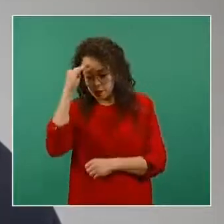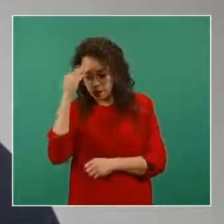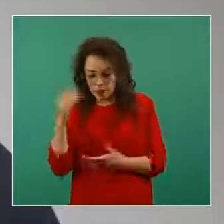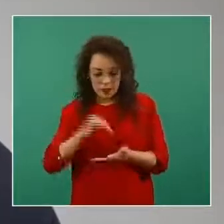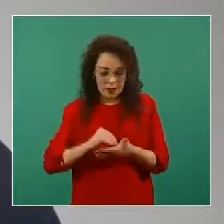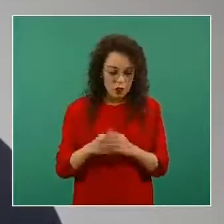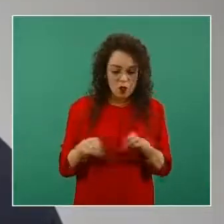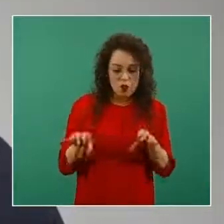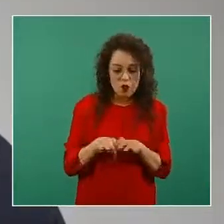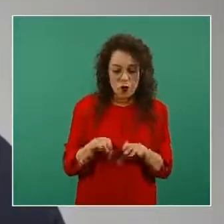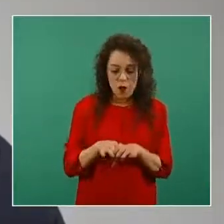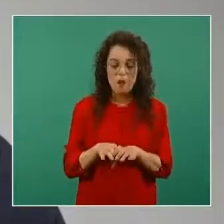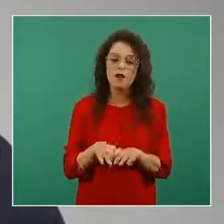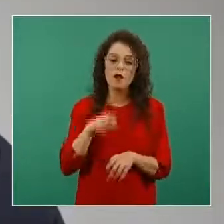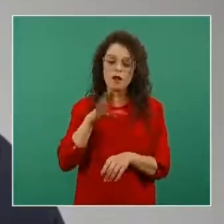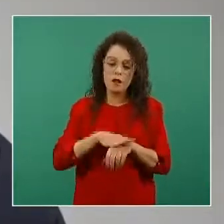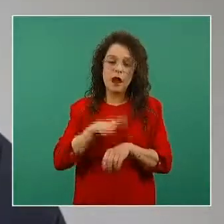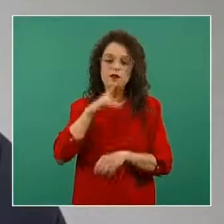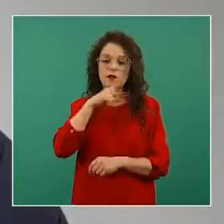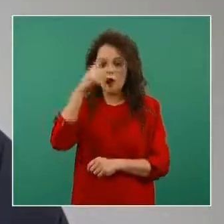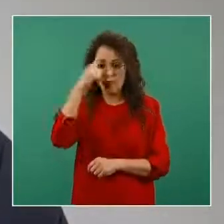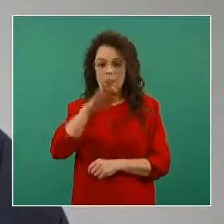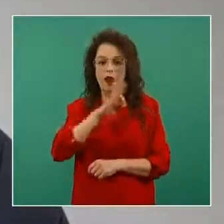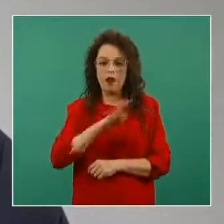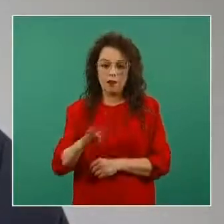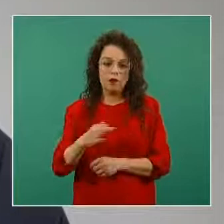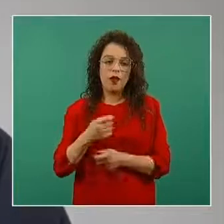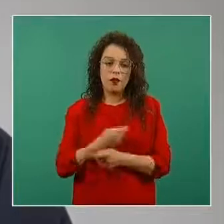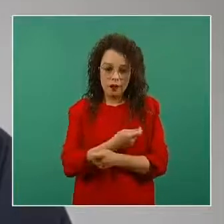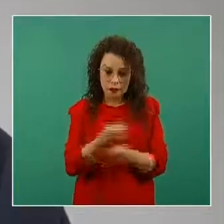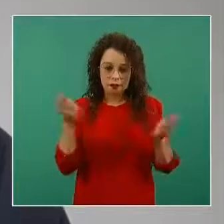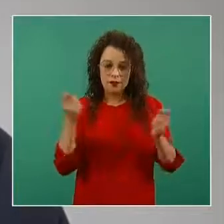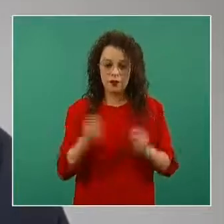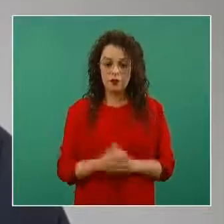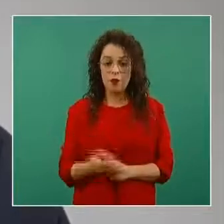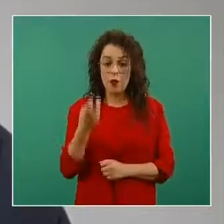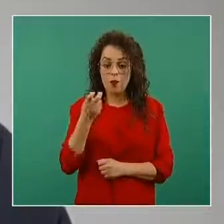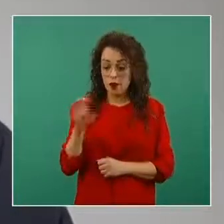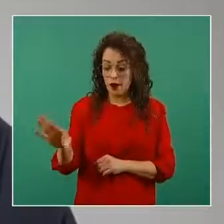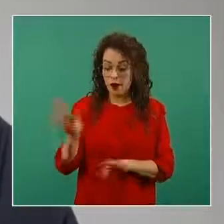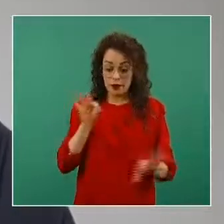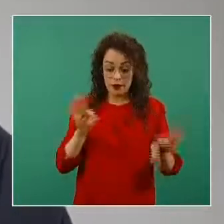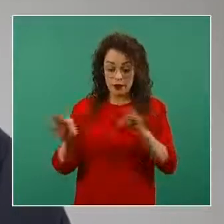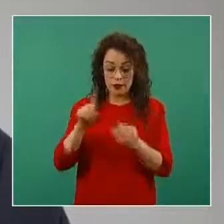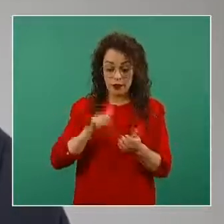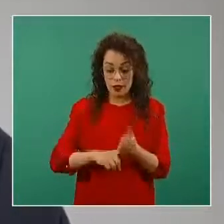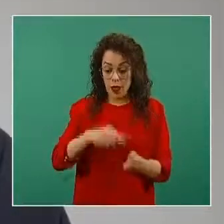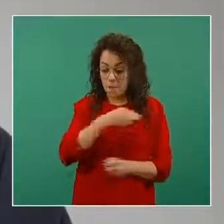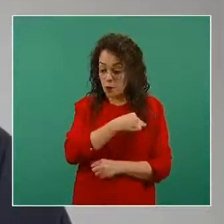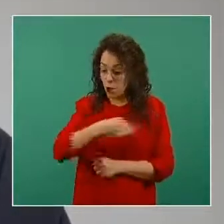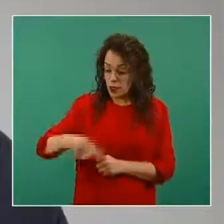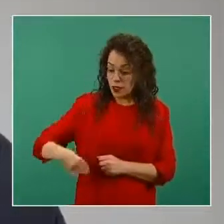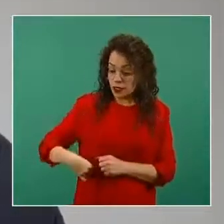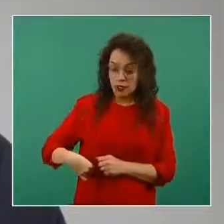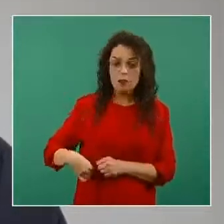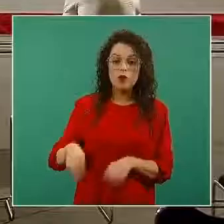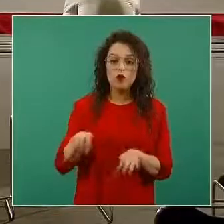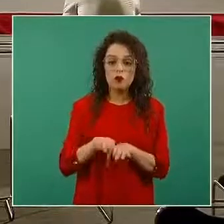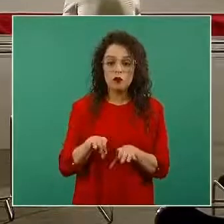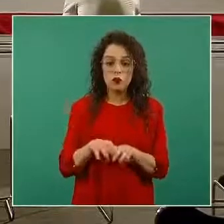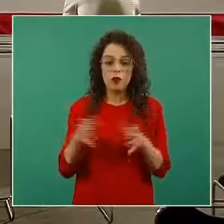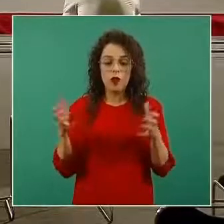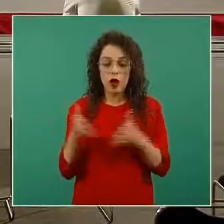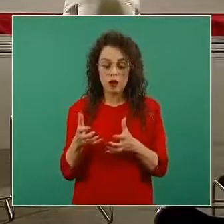conocimiento local. Por eso, la misma selección que en un momento determinado se hace de los municipios es una selección que se está realizando